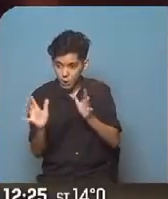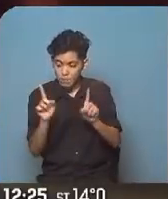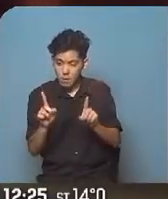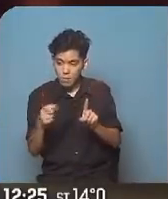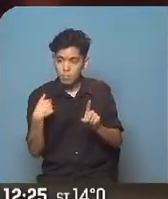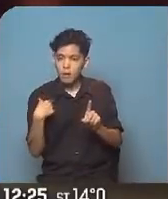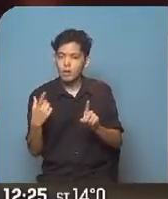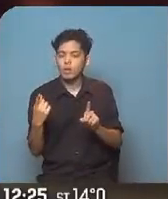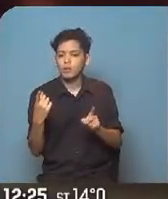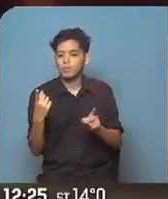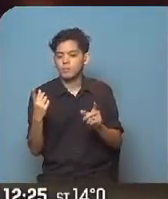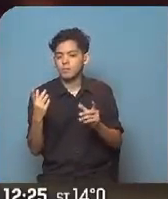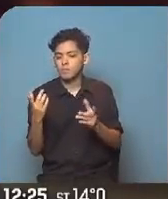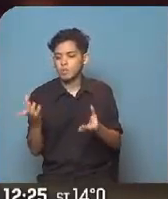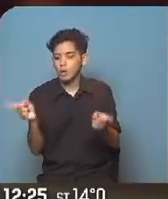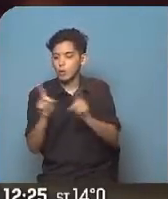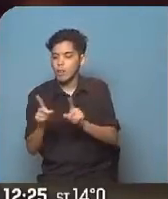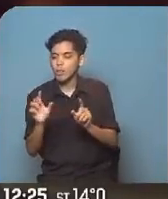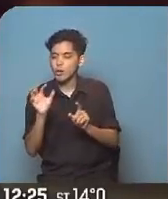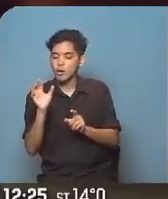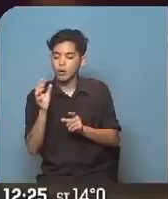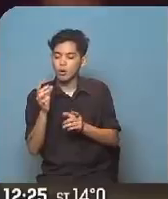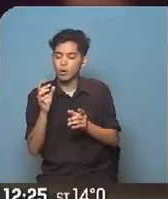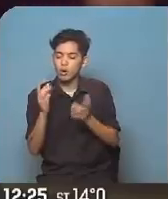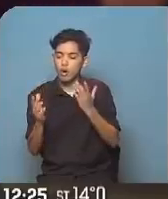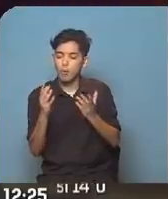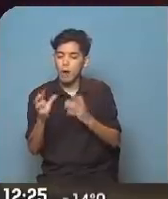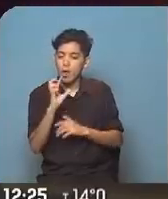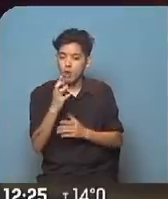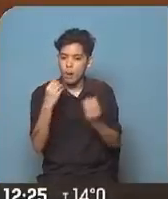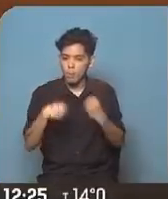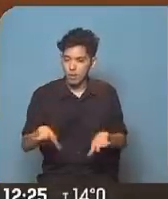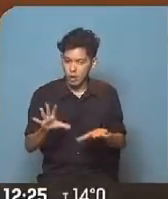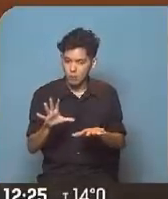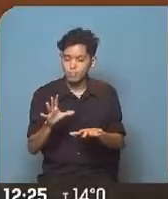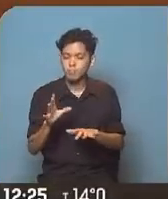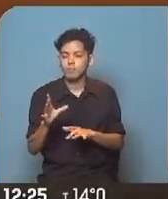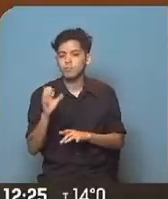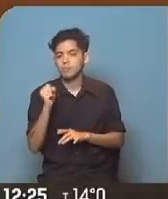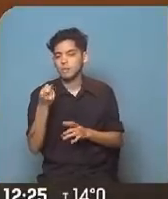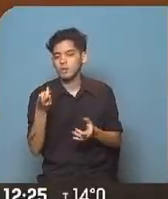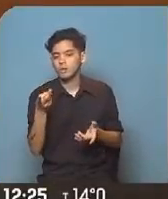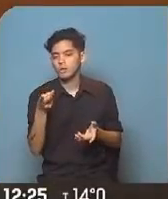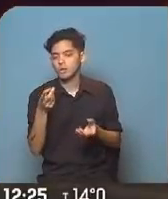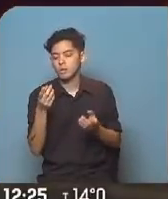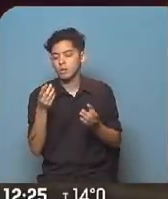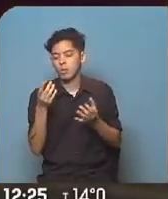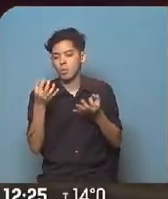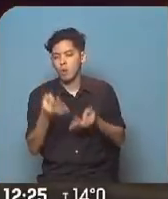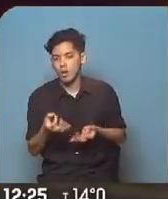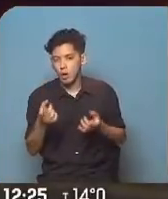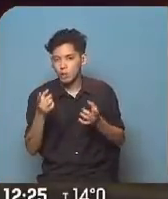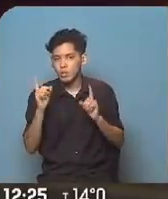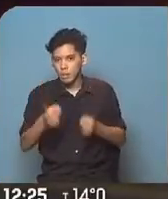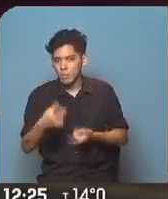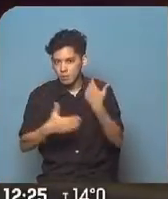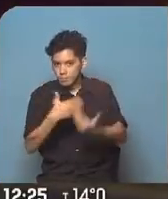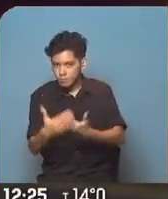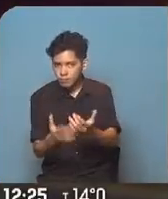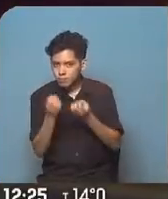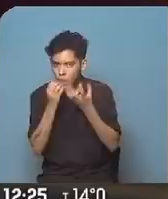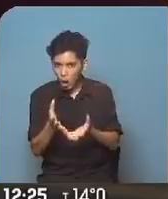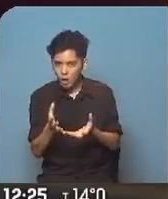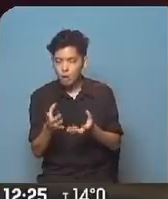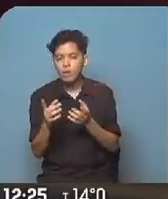ayer contra el dólar. El peso no es la excepción y eso es bueno. ¿Qué lectura se hace con las LEVAX y el desarme de las LEVAX? Ahí creo que el